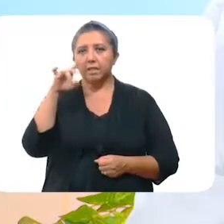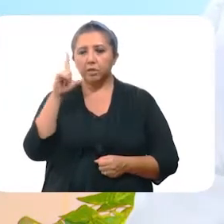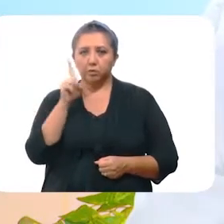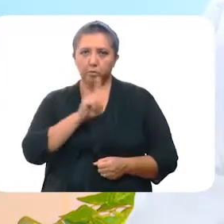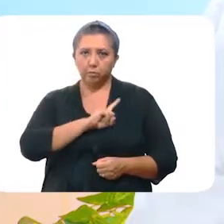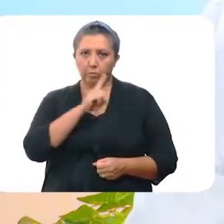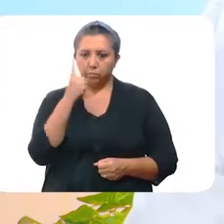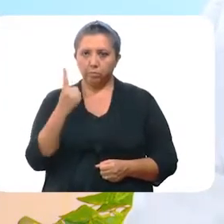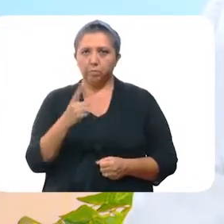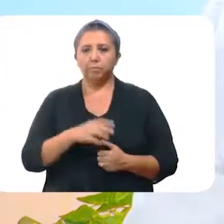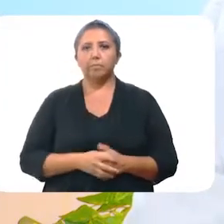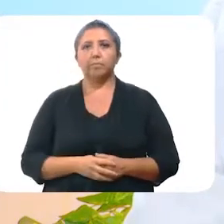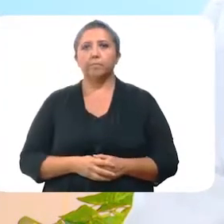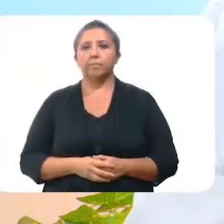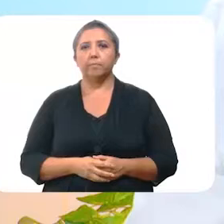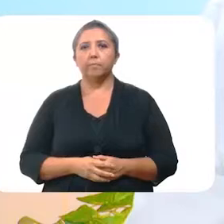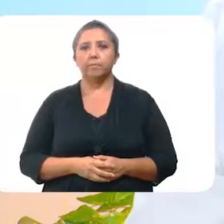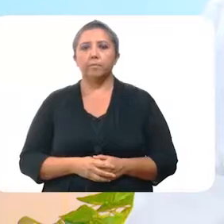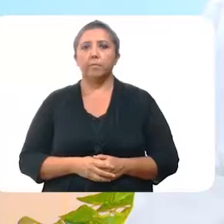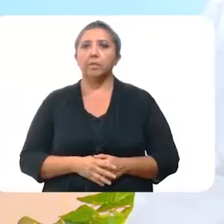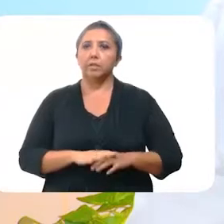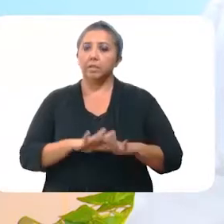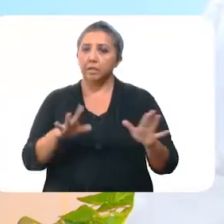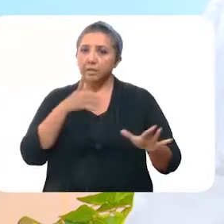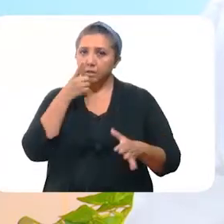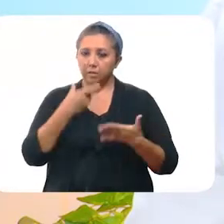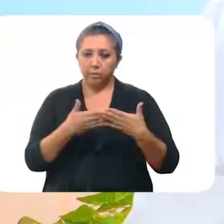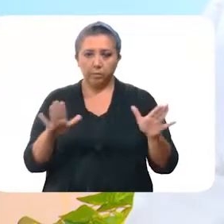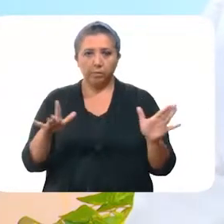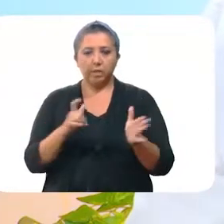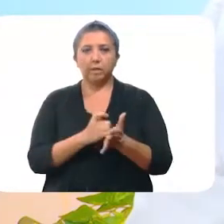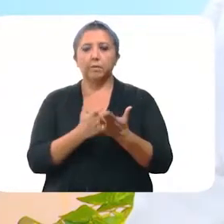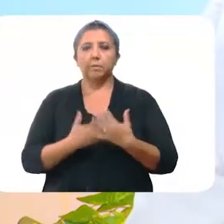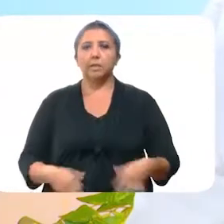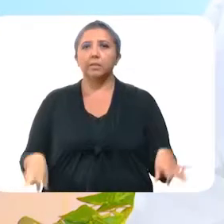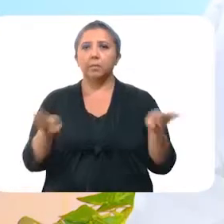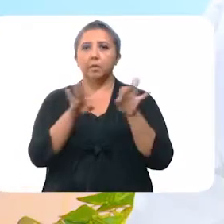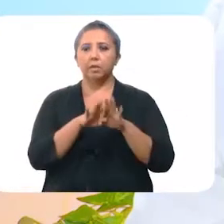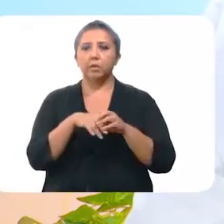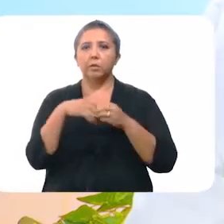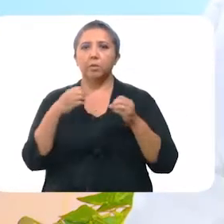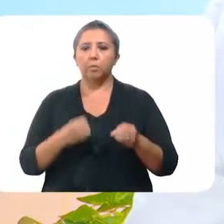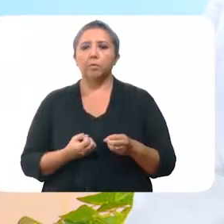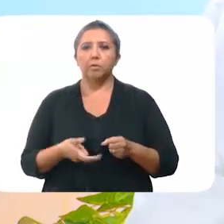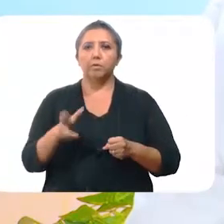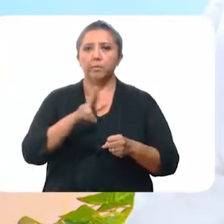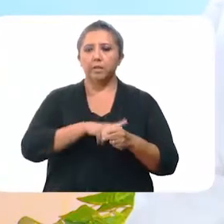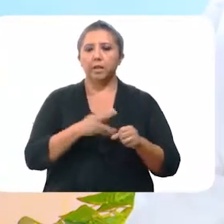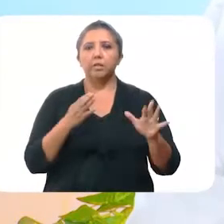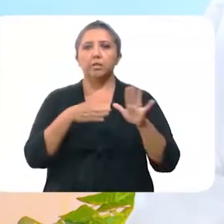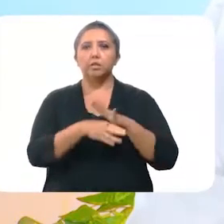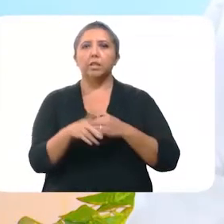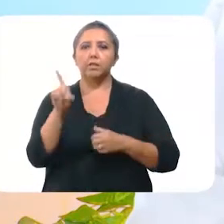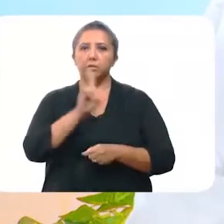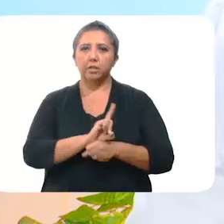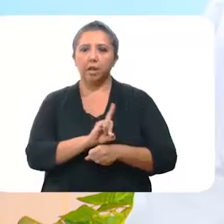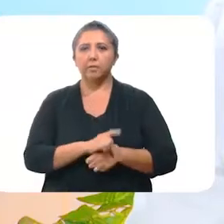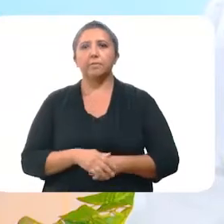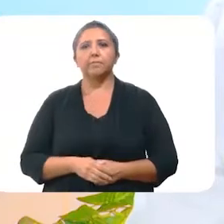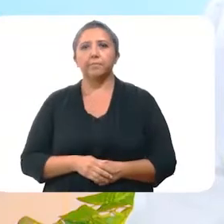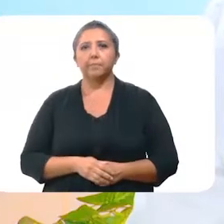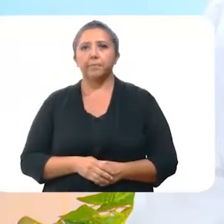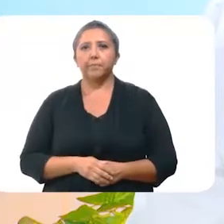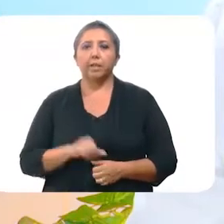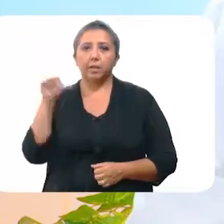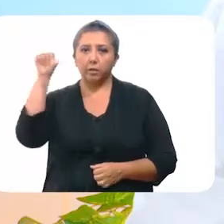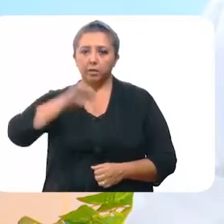una sola dosis. Como se ha señalado en la reapertura económica, los datos más importantes son la ocupación hospitalaria y los ingresos